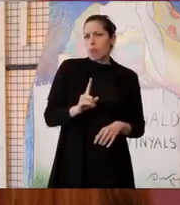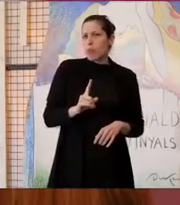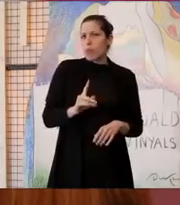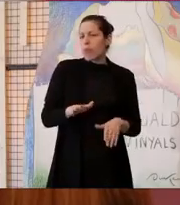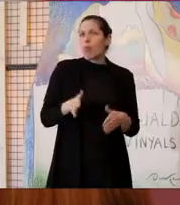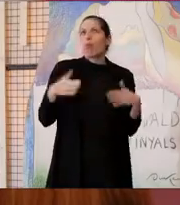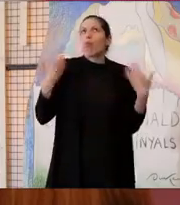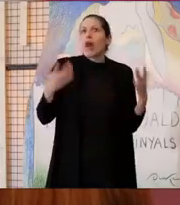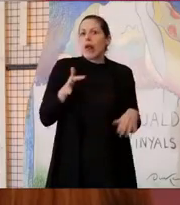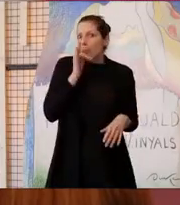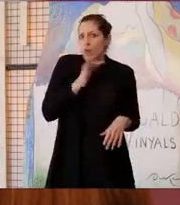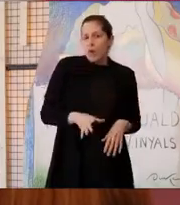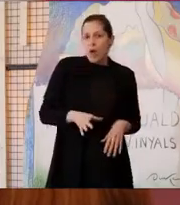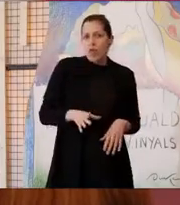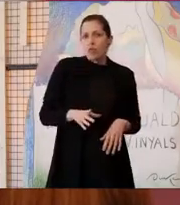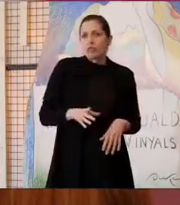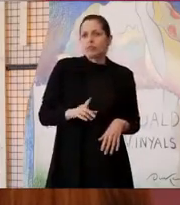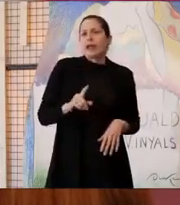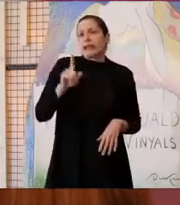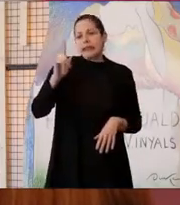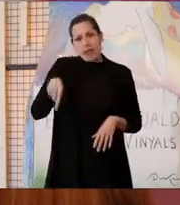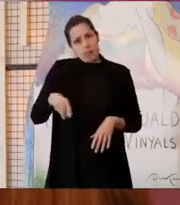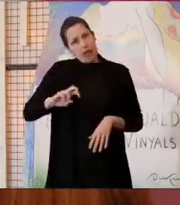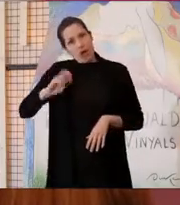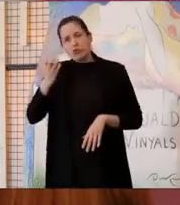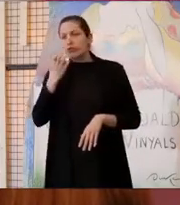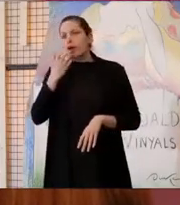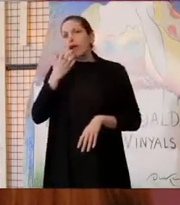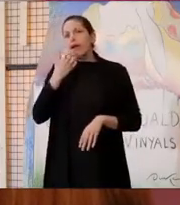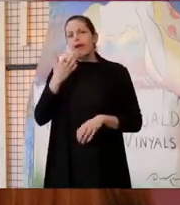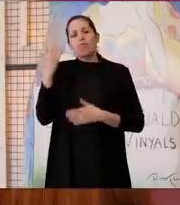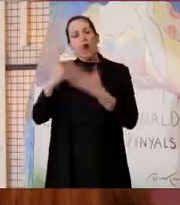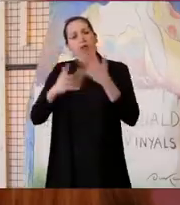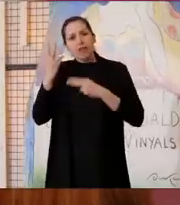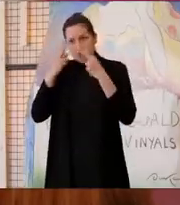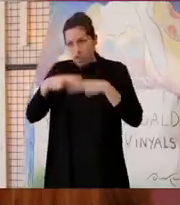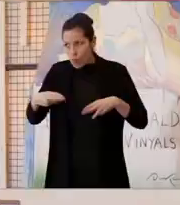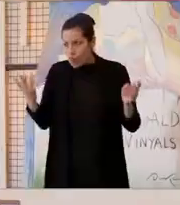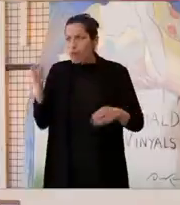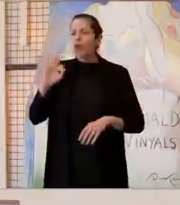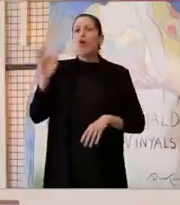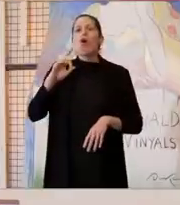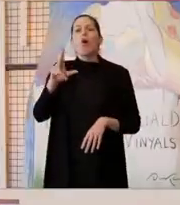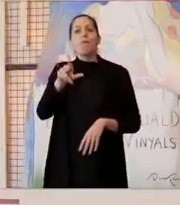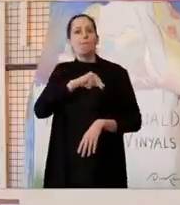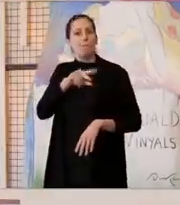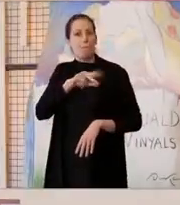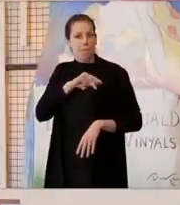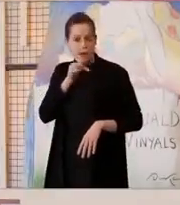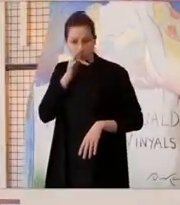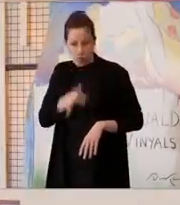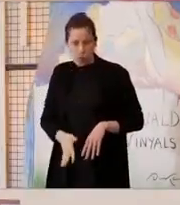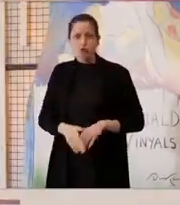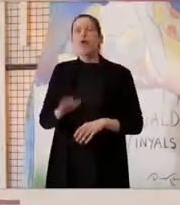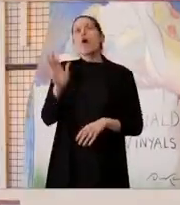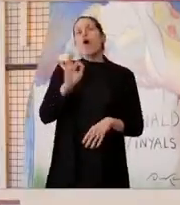para la administración pública o para cualquier premio o en el sector privado